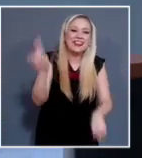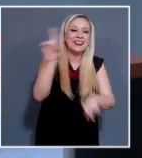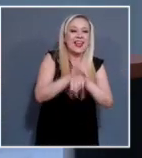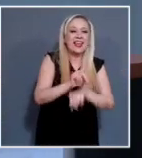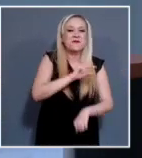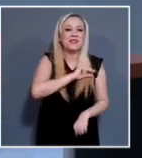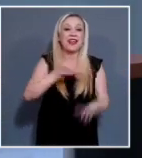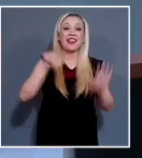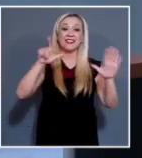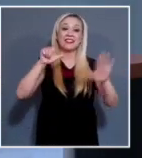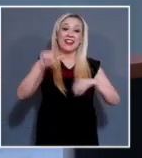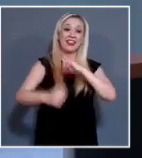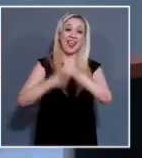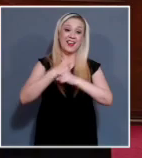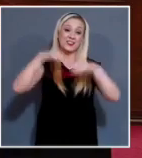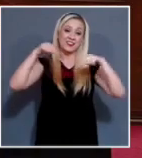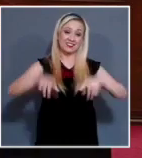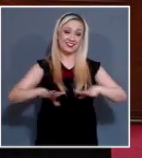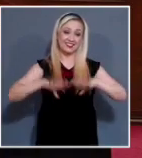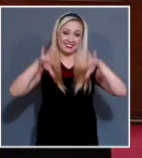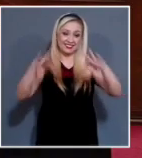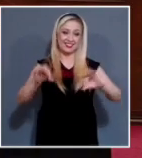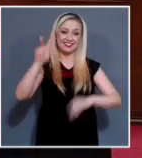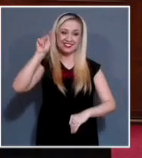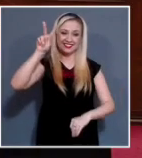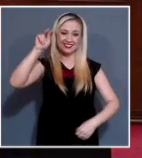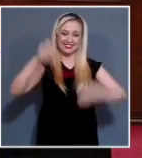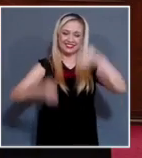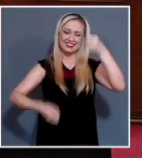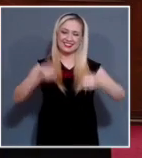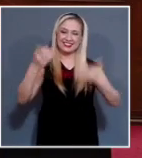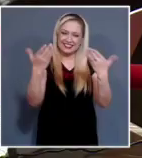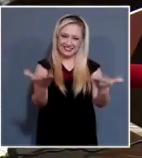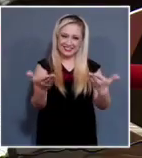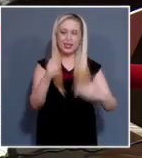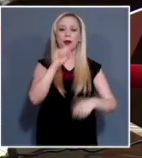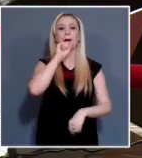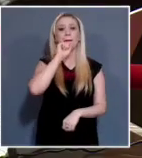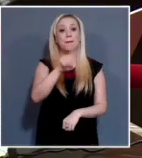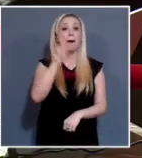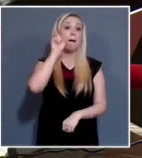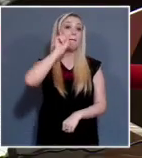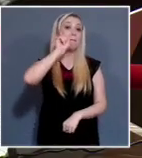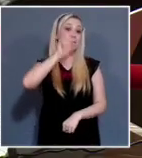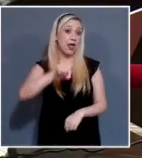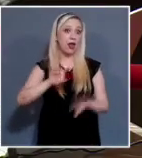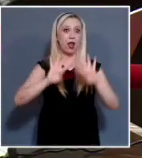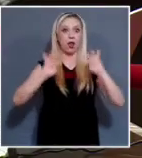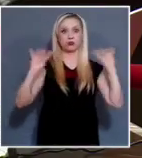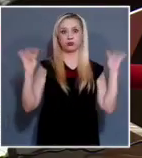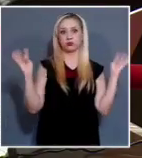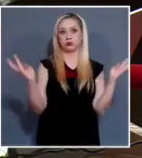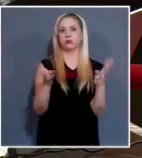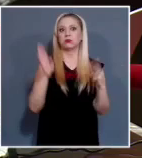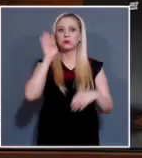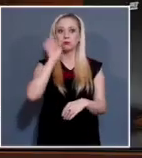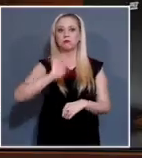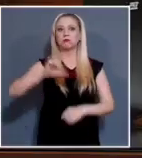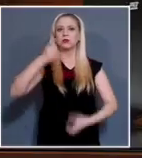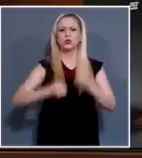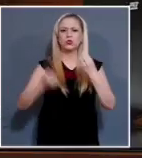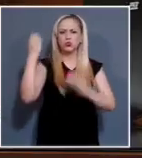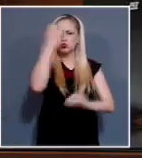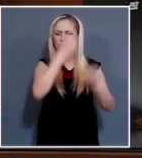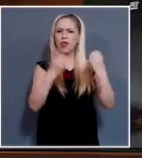canal. Asimismo, le invitamos a seguir por esta señal la sesión del Pleno de Ministras y Ministros de este martes. En esta ocasión analizarán 3 acciones